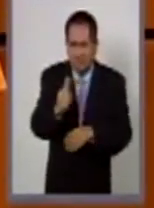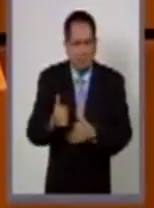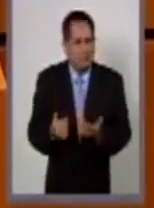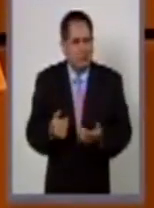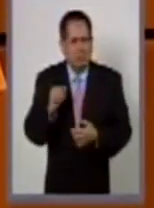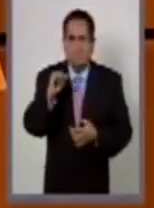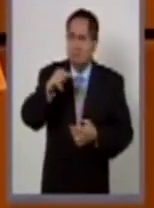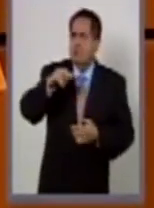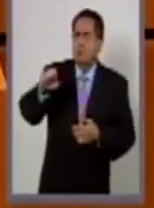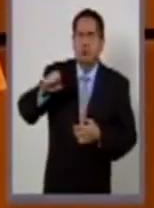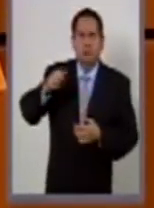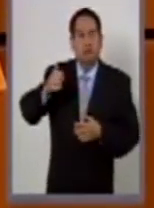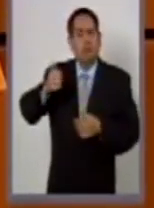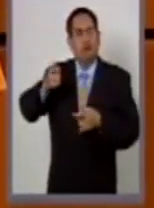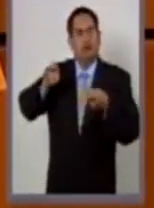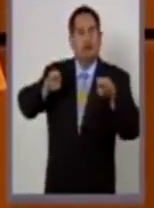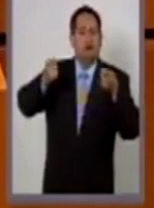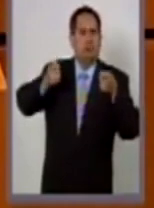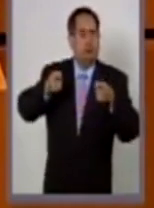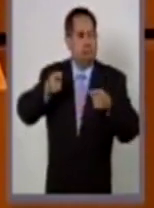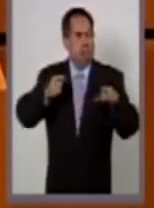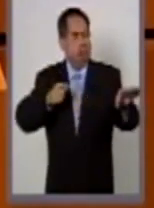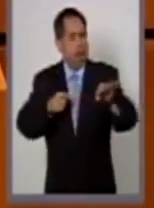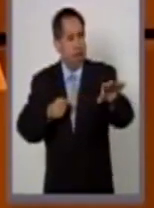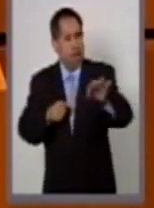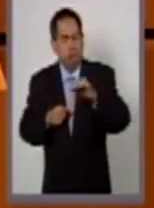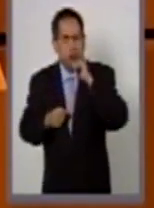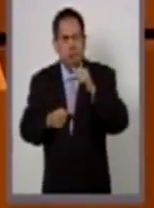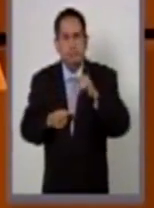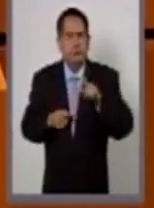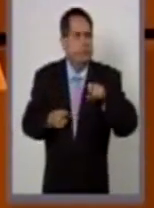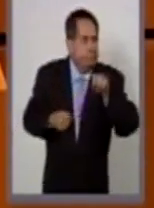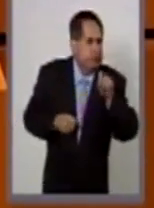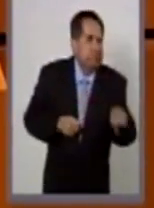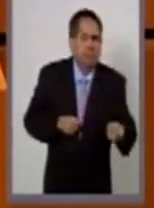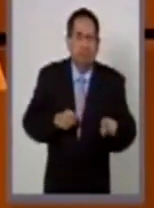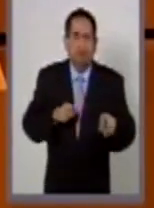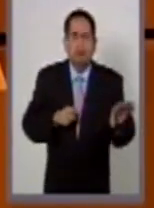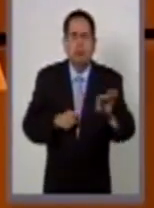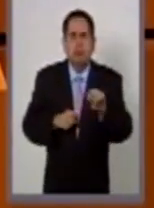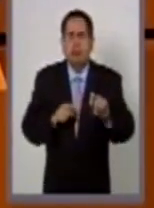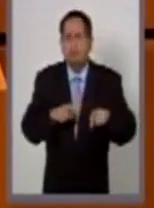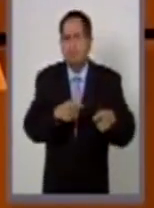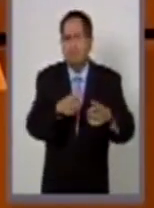El INE, que es el que los tenía que nombrar, nombró a los mismos.